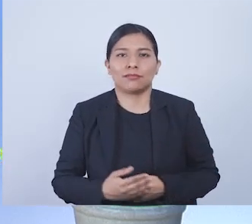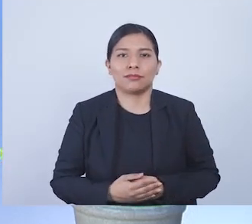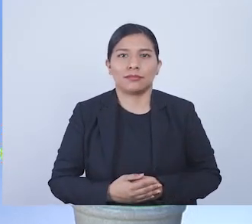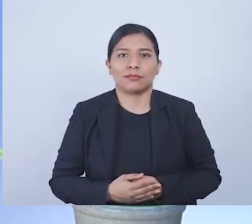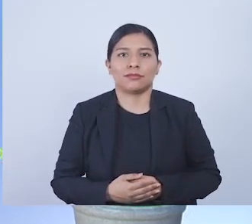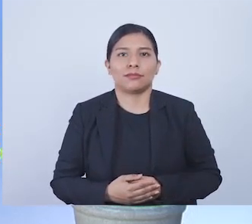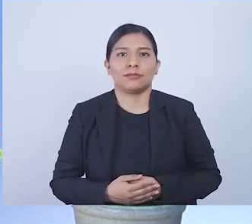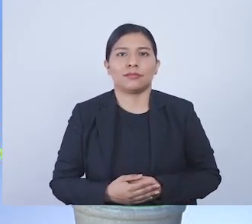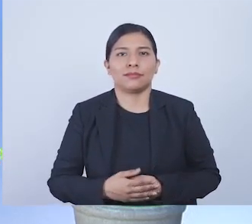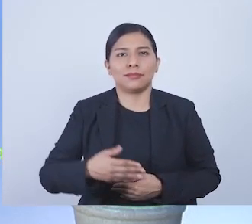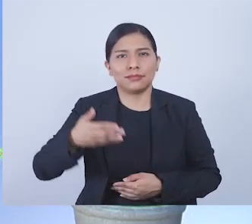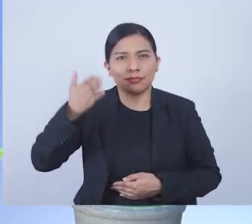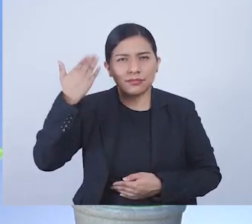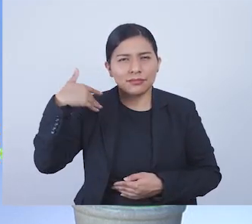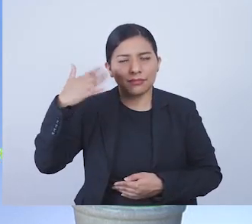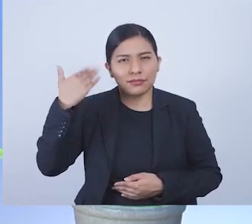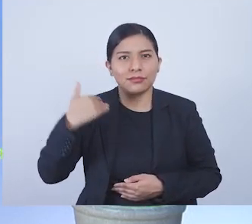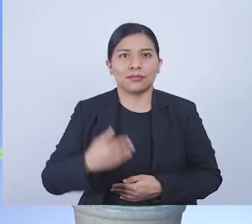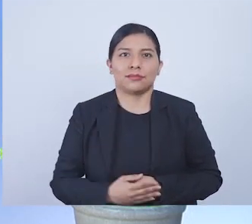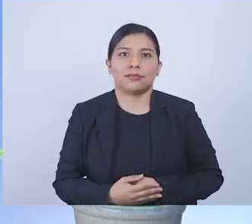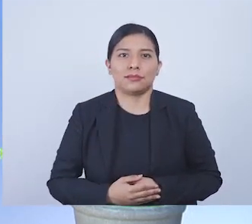fueron en la época de los